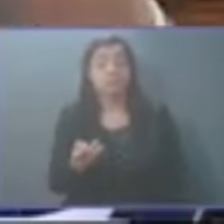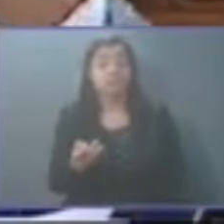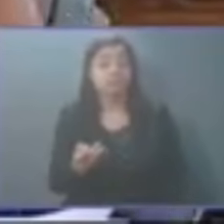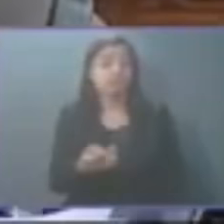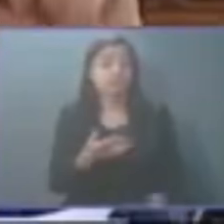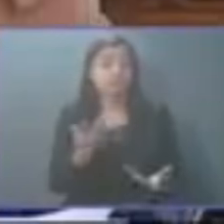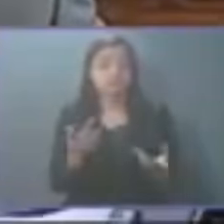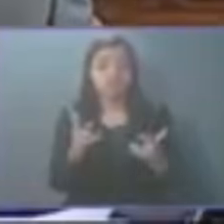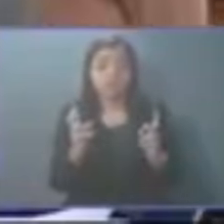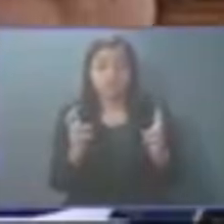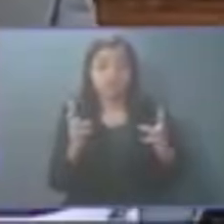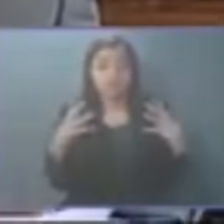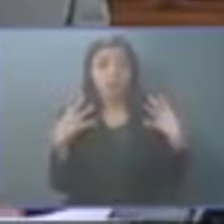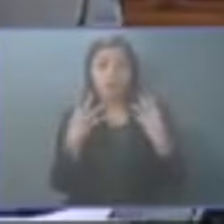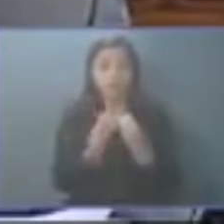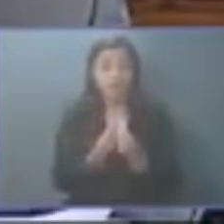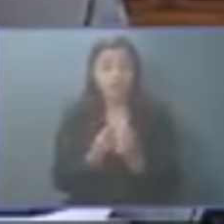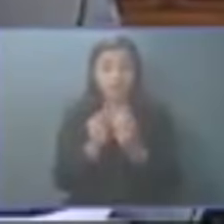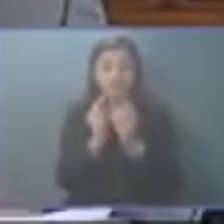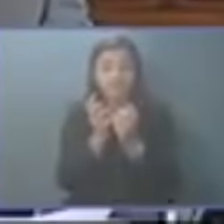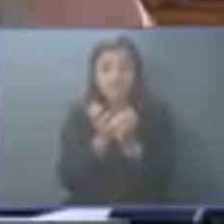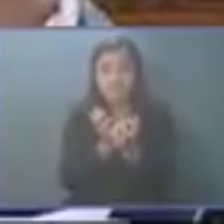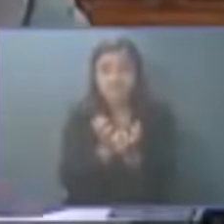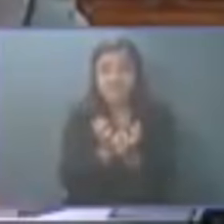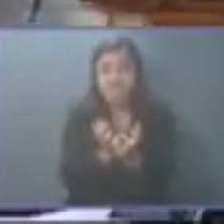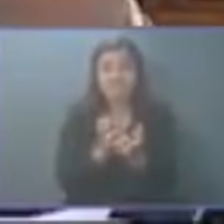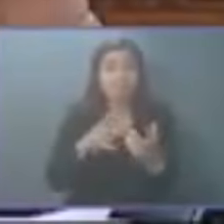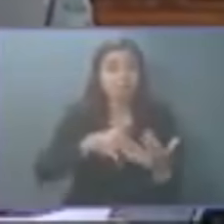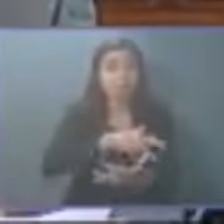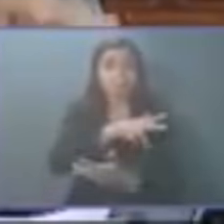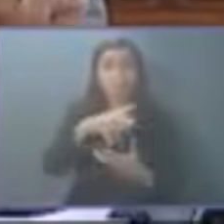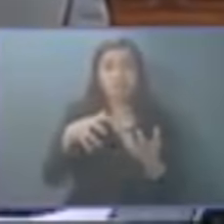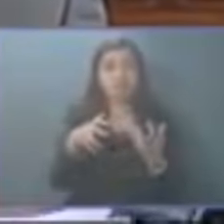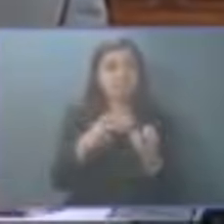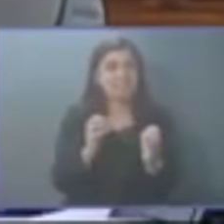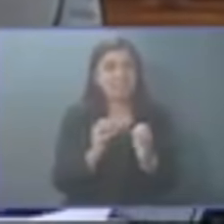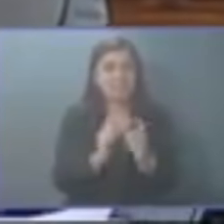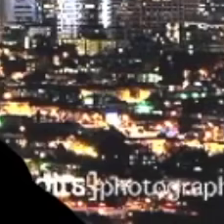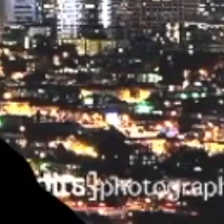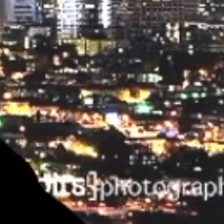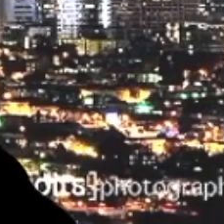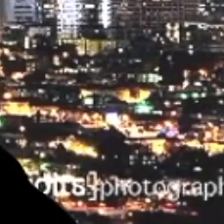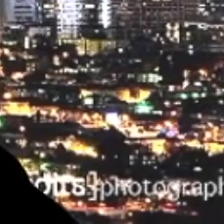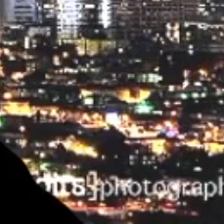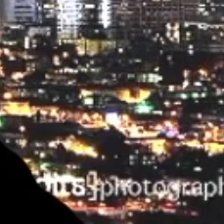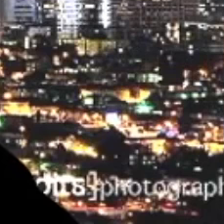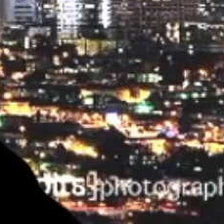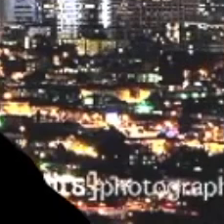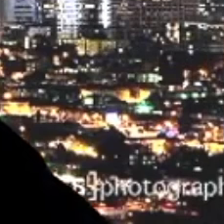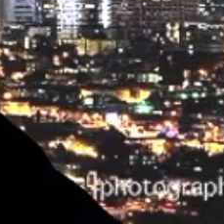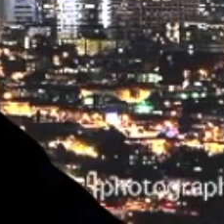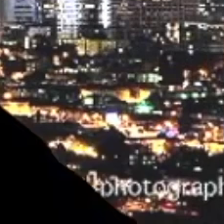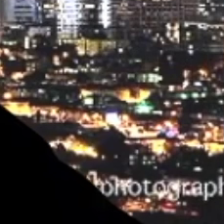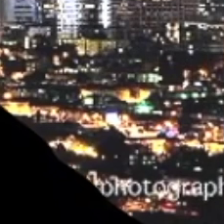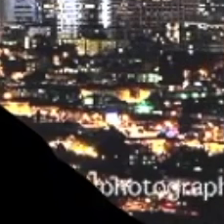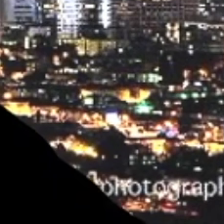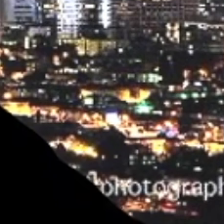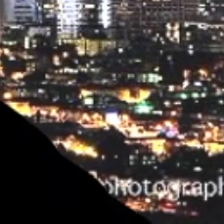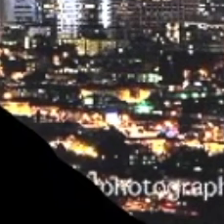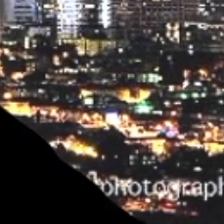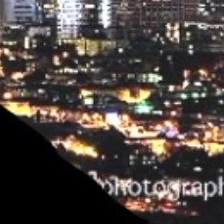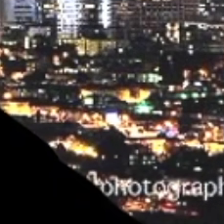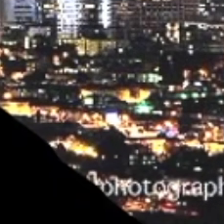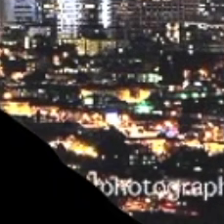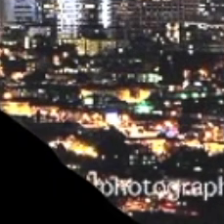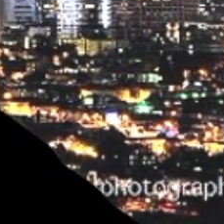de distanciamiento social, esté haciendo propaganda política. Nos da mucha pena realmente que hayan gobernado el